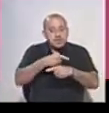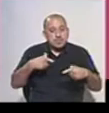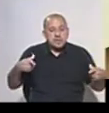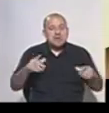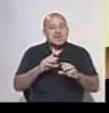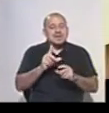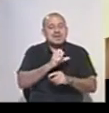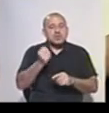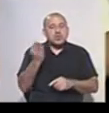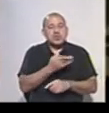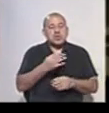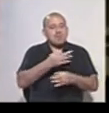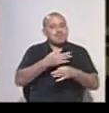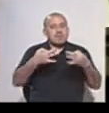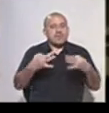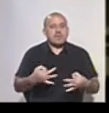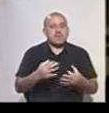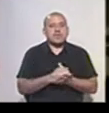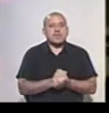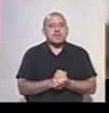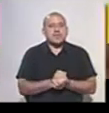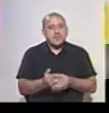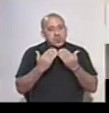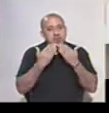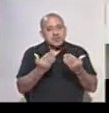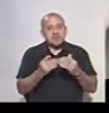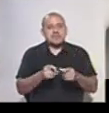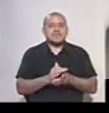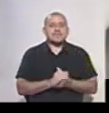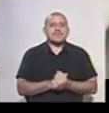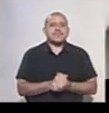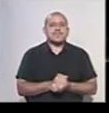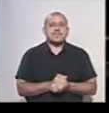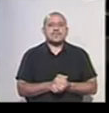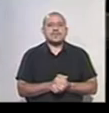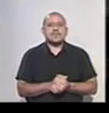¿no? Gracias por venir a la puerta de tu casa, entonces. Gracias, muchas gracias.